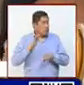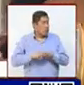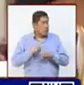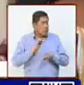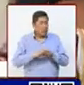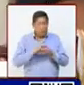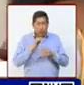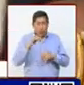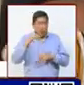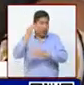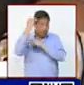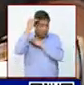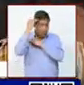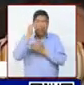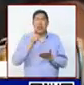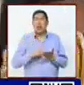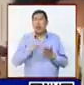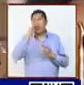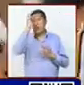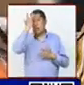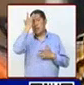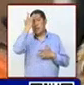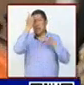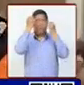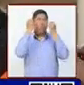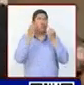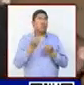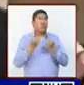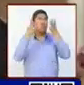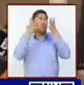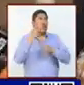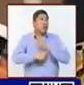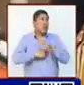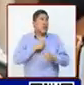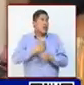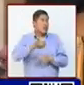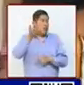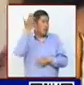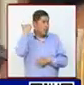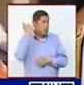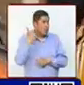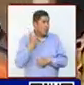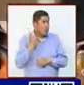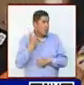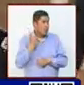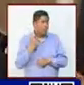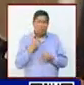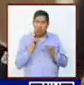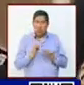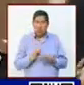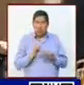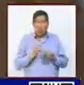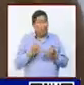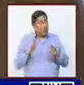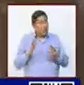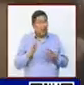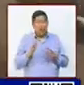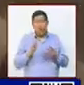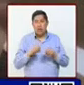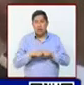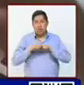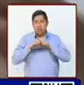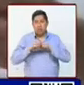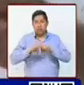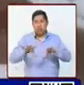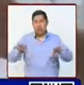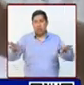cruceño, esta patología que nos golpeó mucho en años anteriores, esta patología se está quedando, es una endemia, por lo tanto